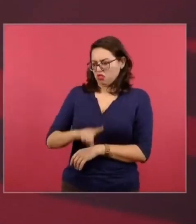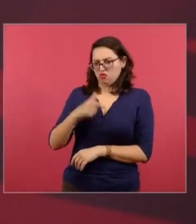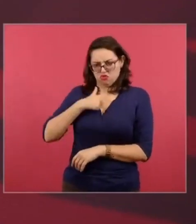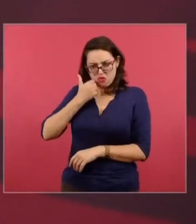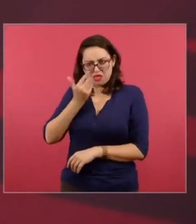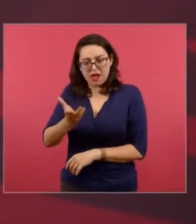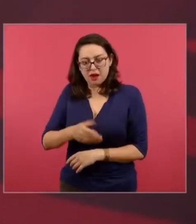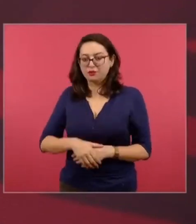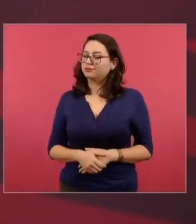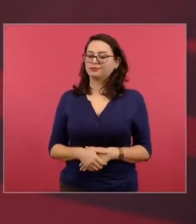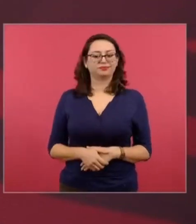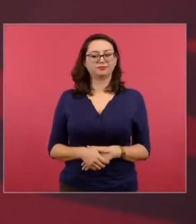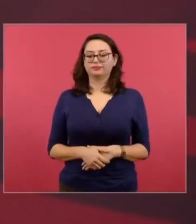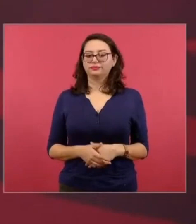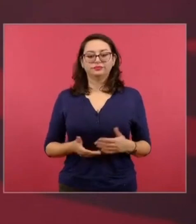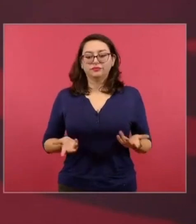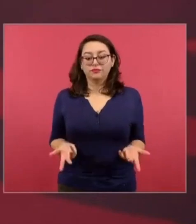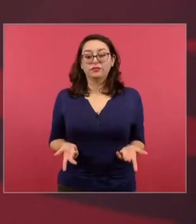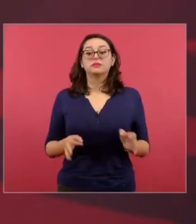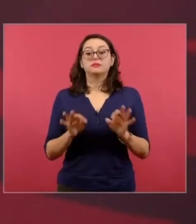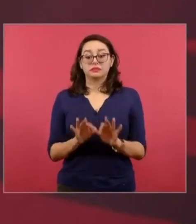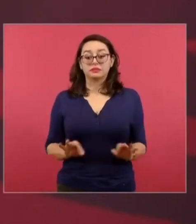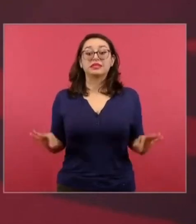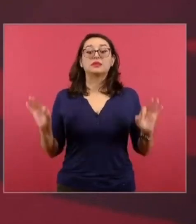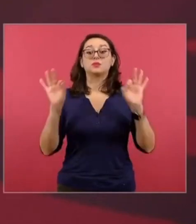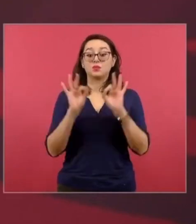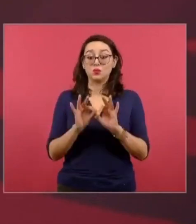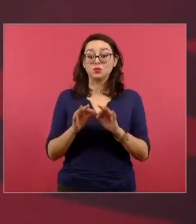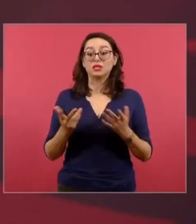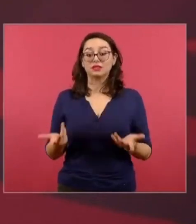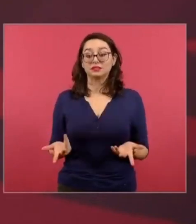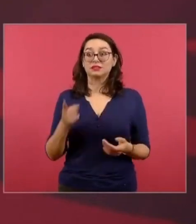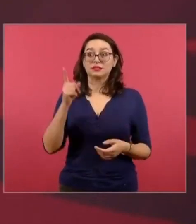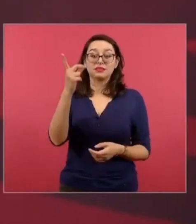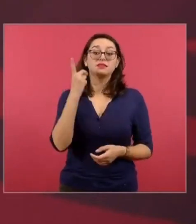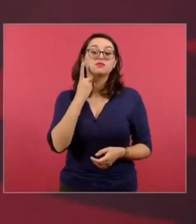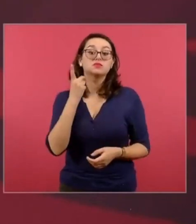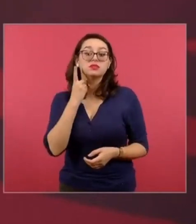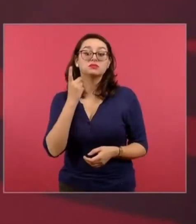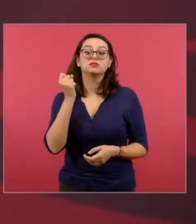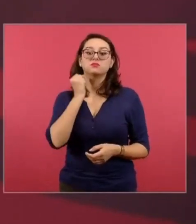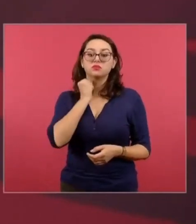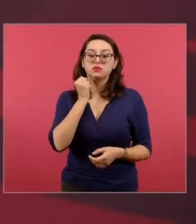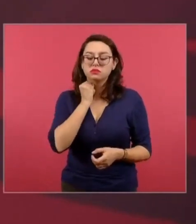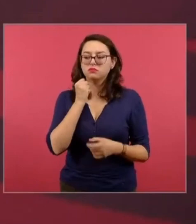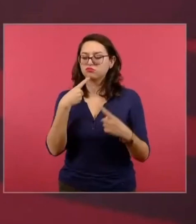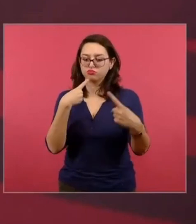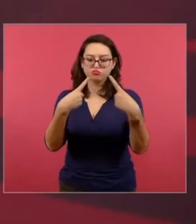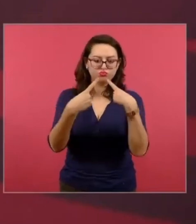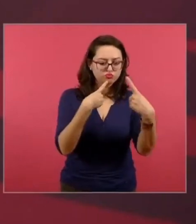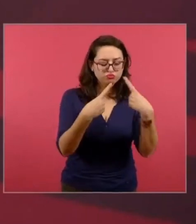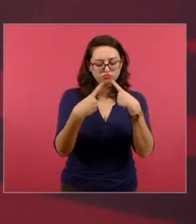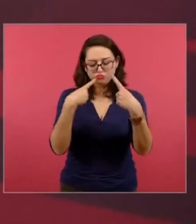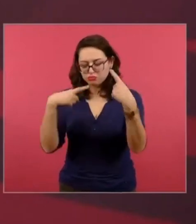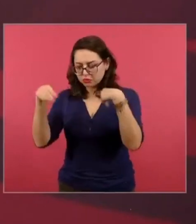claro, porque los legisladores en su momento, de manera en un consenso, votaron